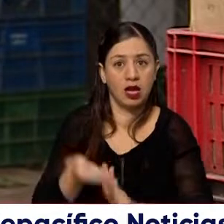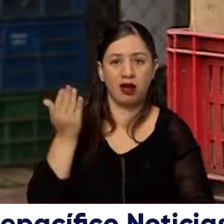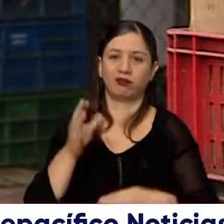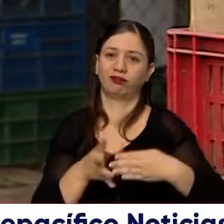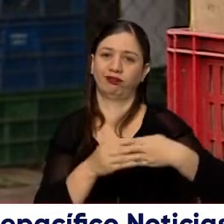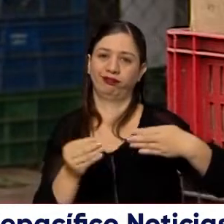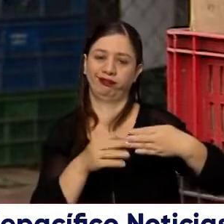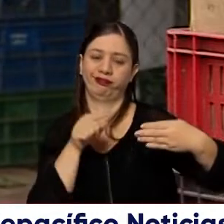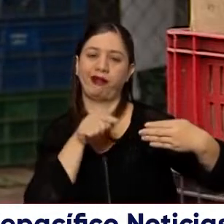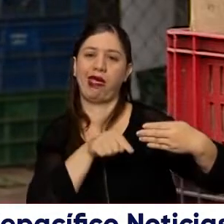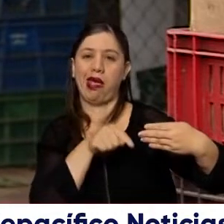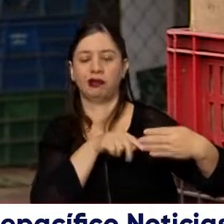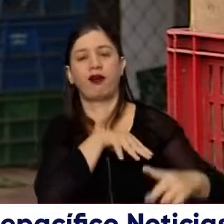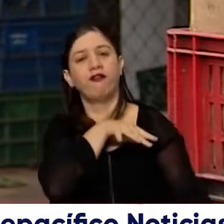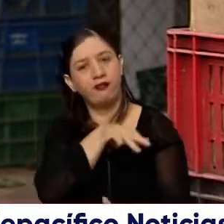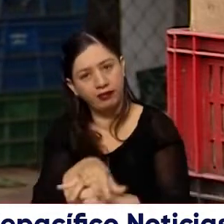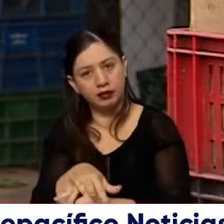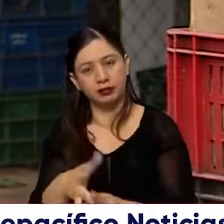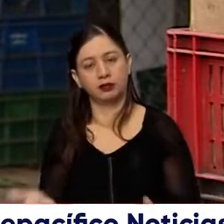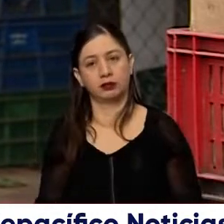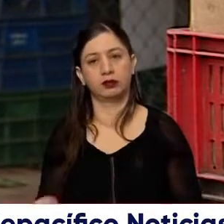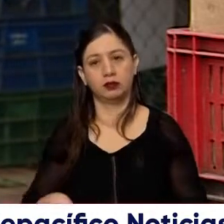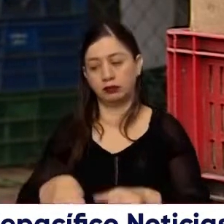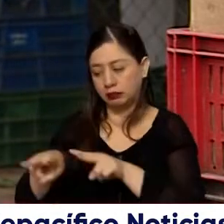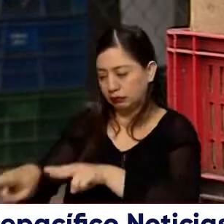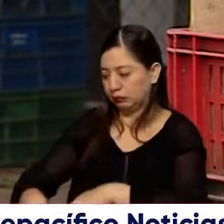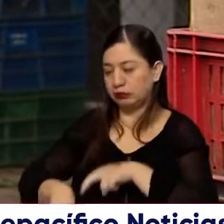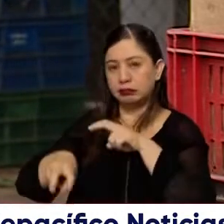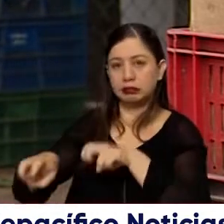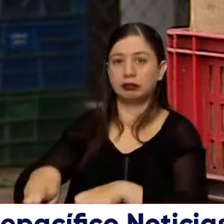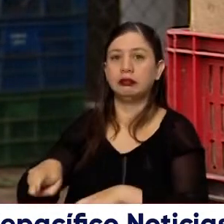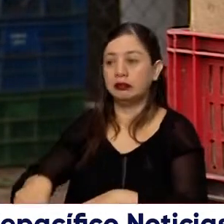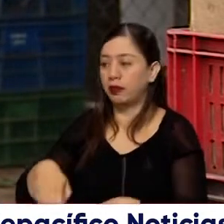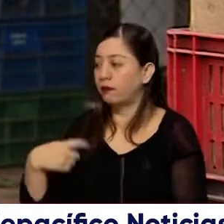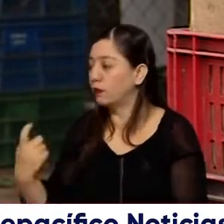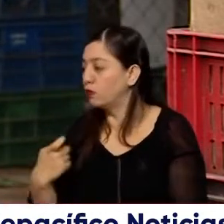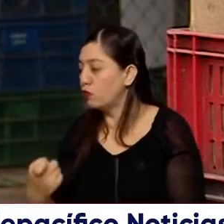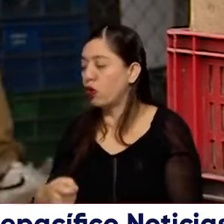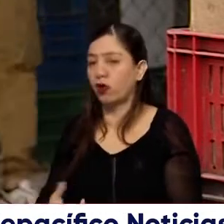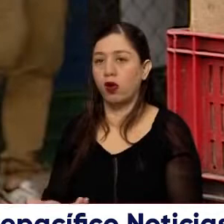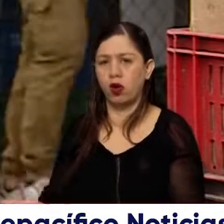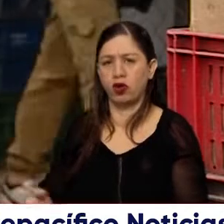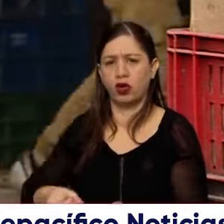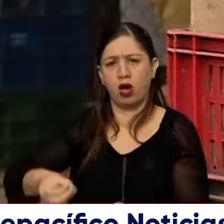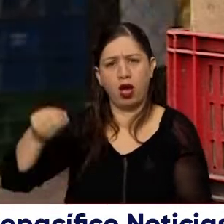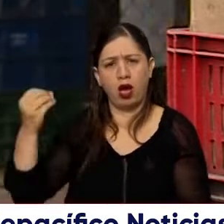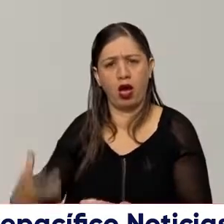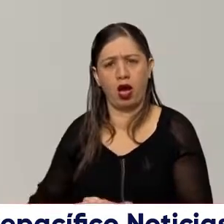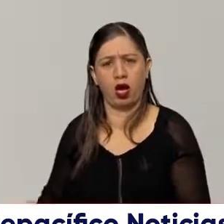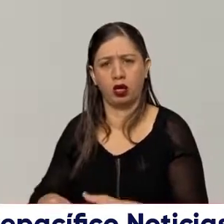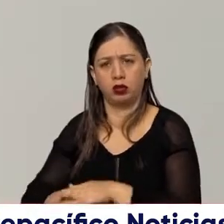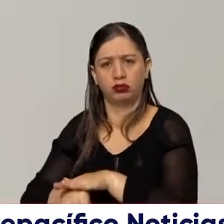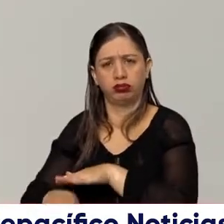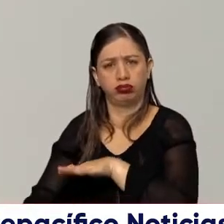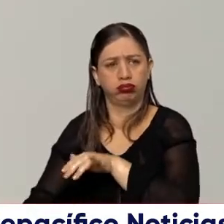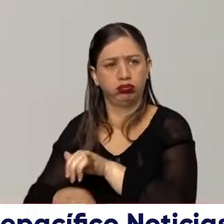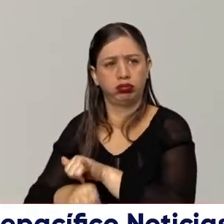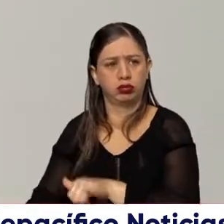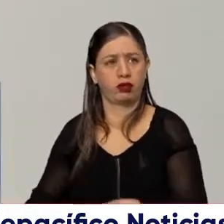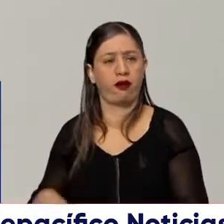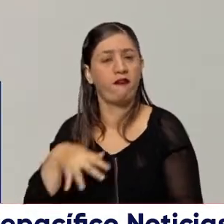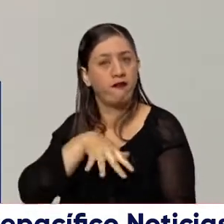dólar durante estos últimos días y porque algunos agricultores deben adquirir insumos a altos costos. Esto